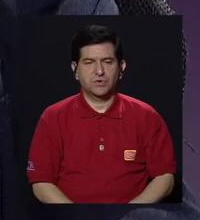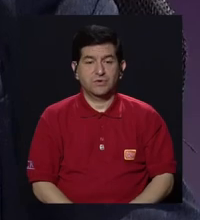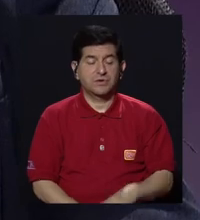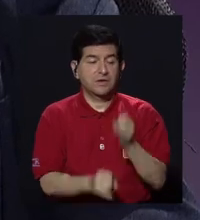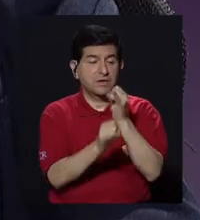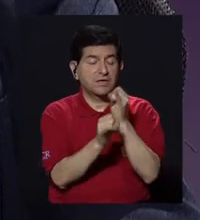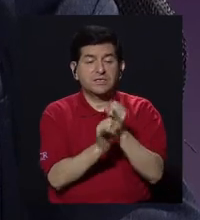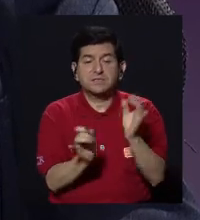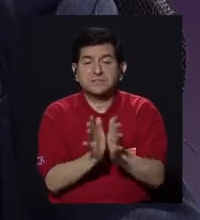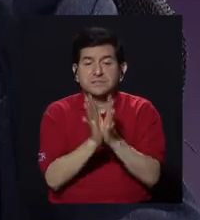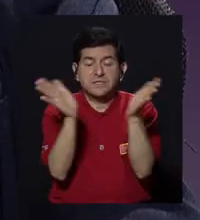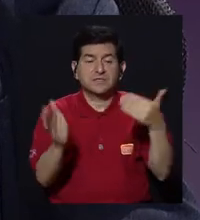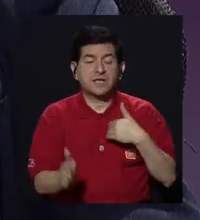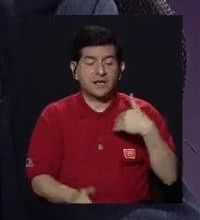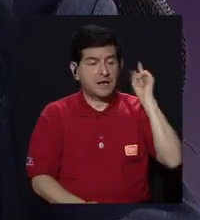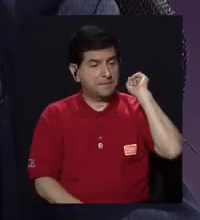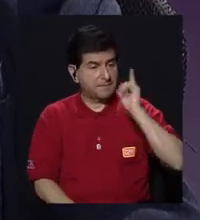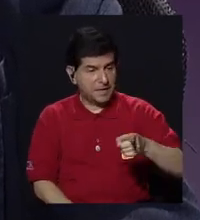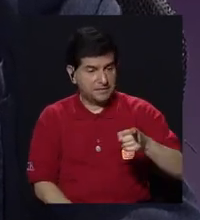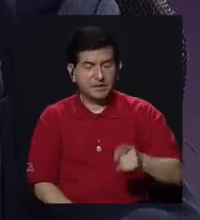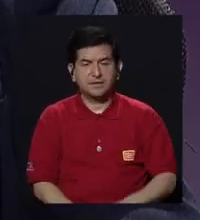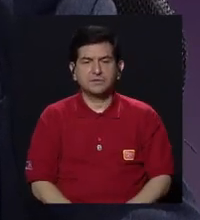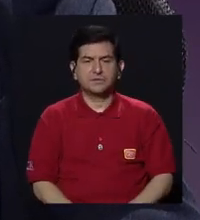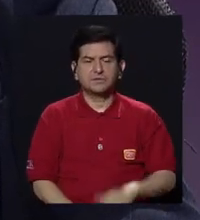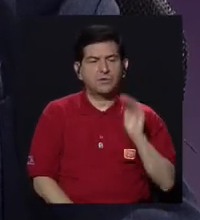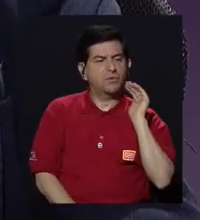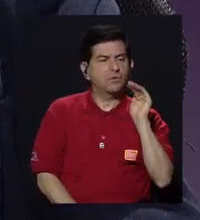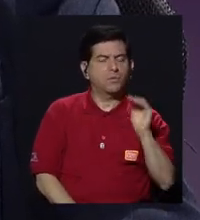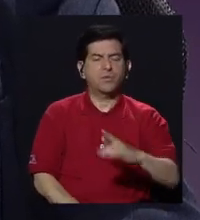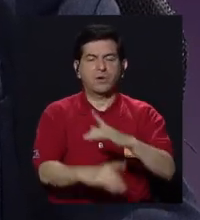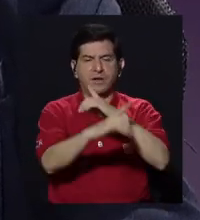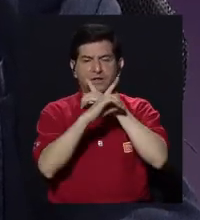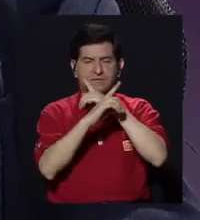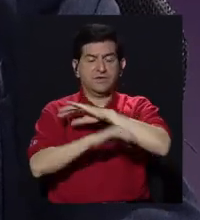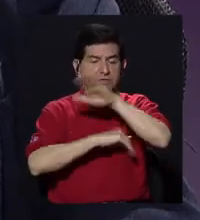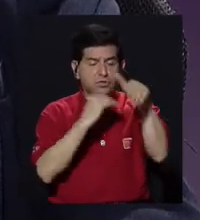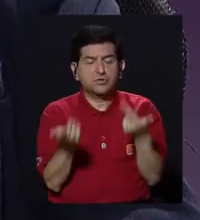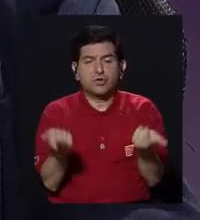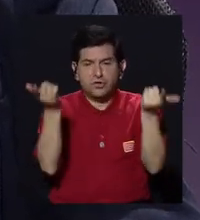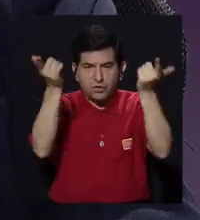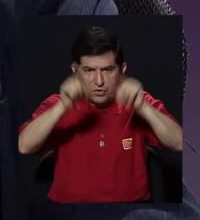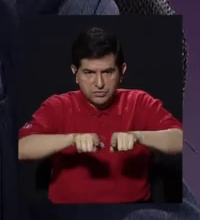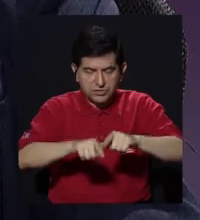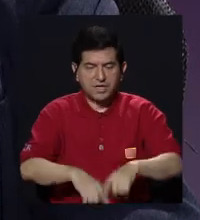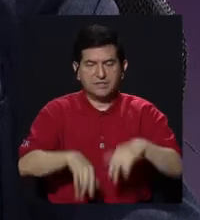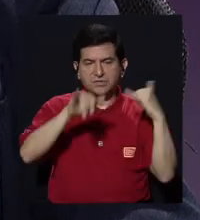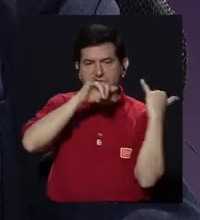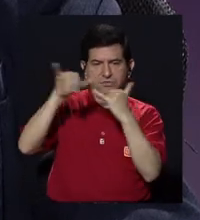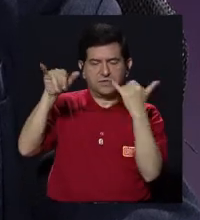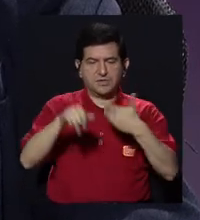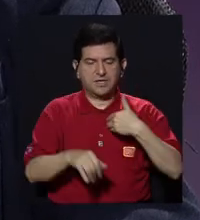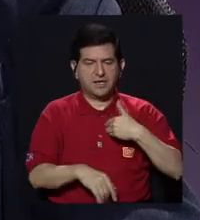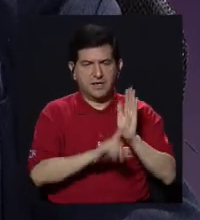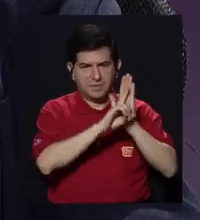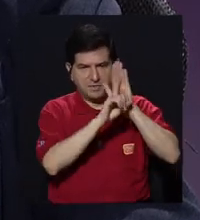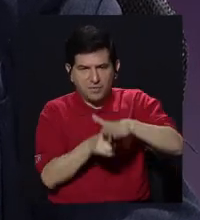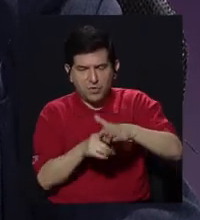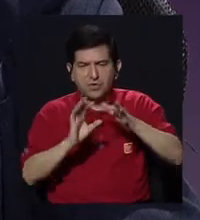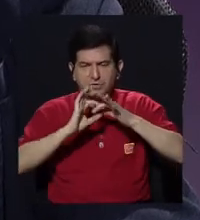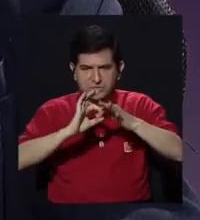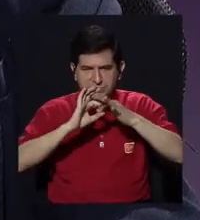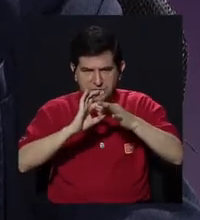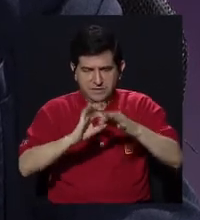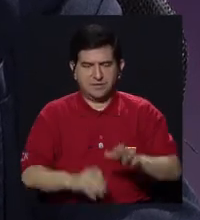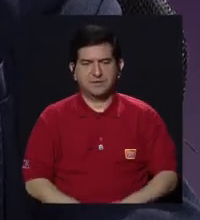las instituciones públicas tienen el mandato de notificarle a la Defensoría todos los casos, las denuncias que se reciben por hostigamiento